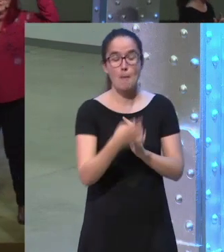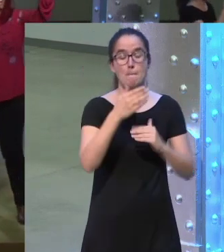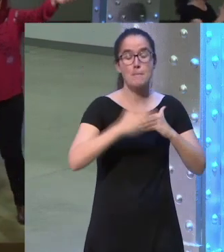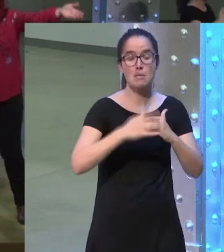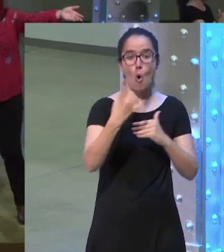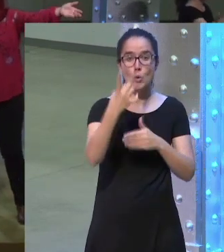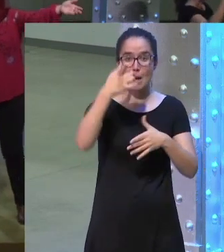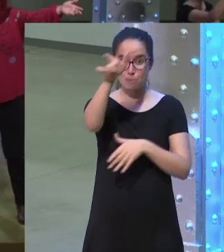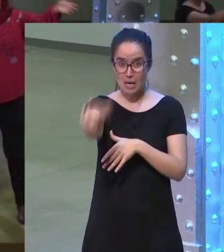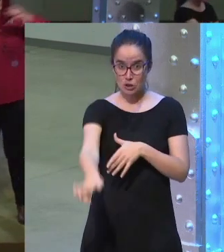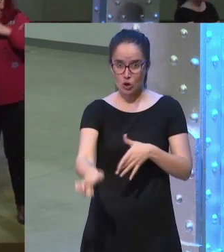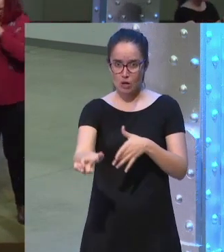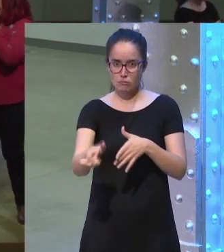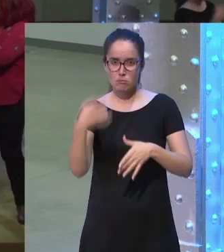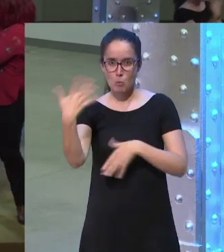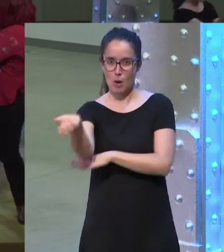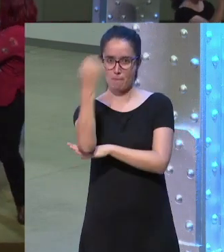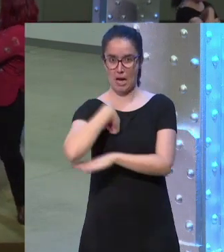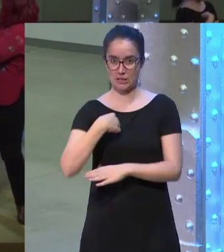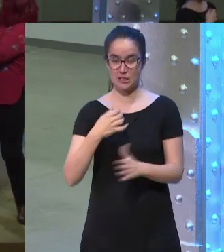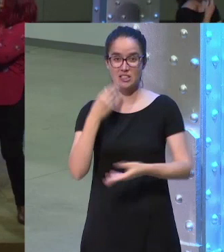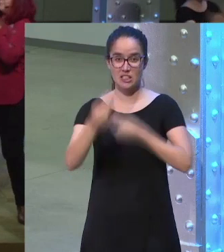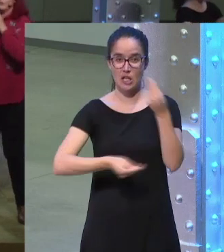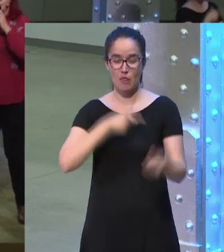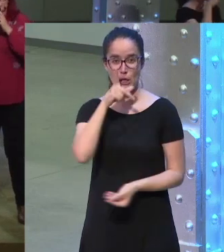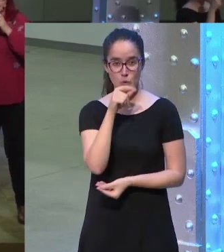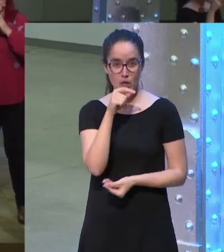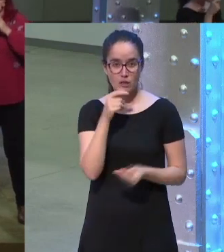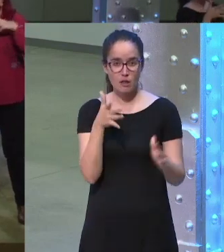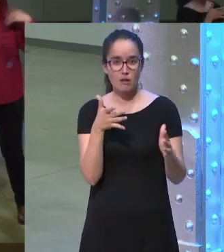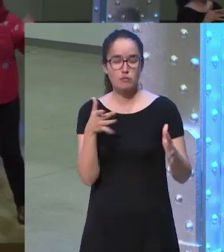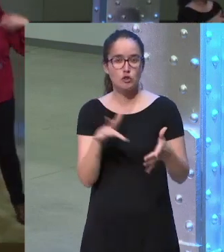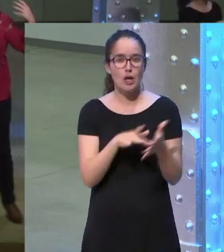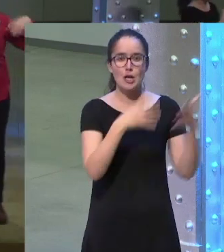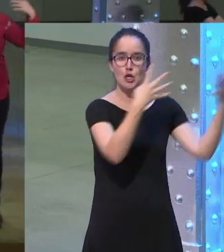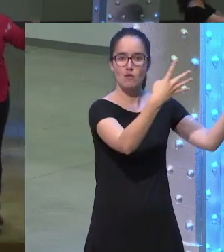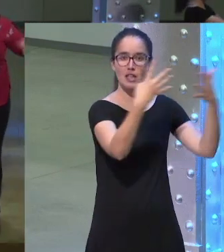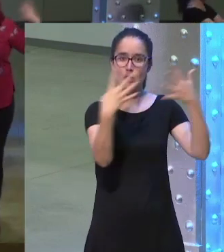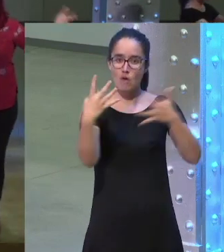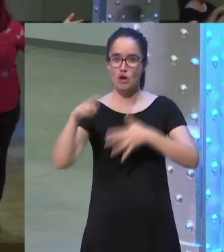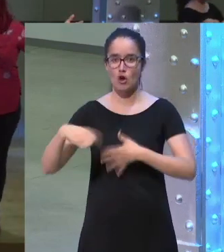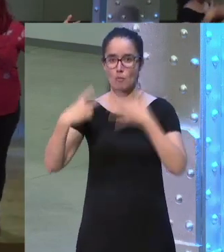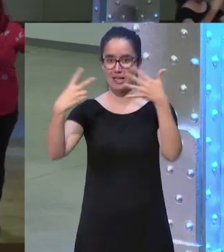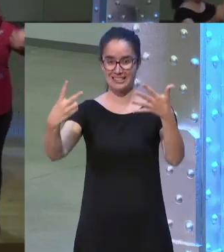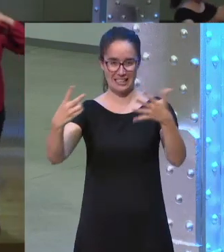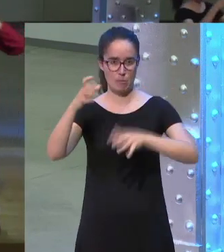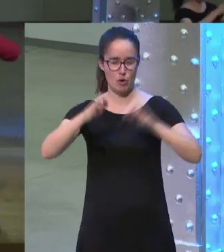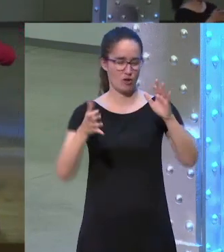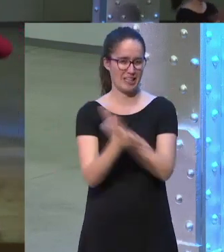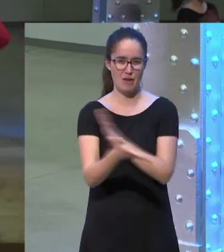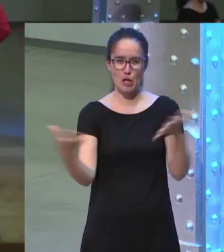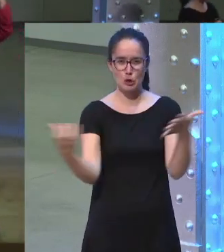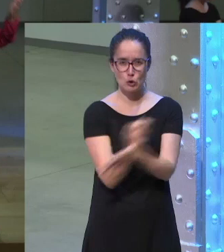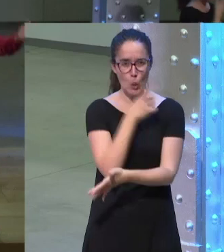una, bastante más popular que ellos. Y si lo hacéis en Twitter, pues resulta que el 99,7%, o sea, todo Twitter,